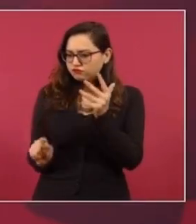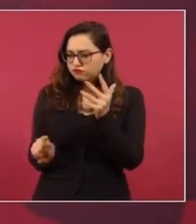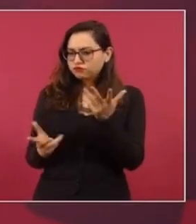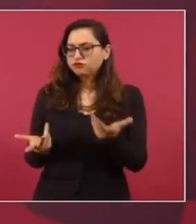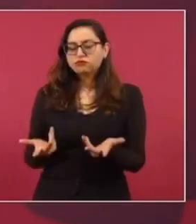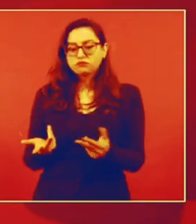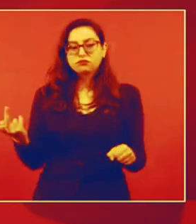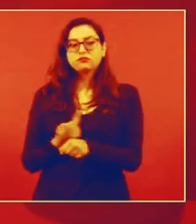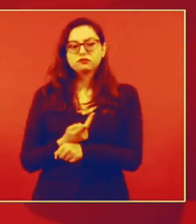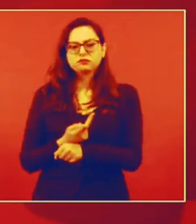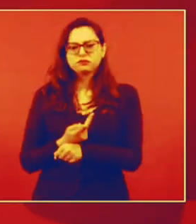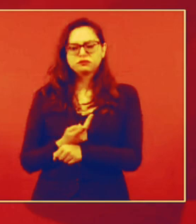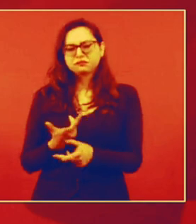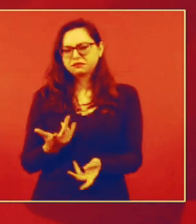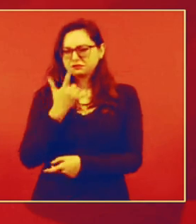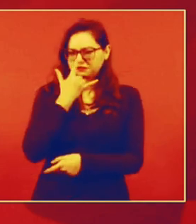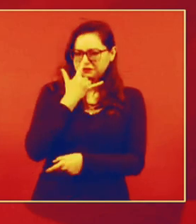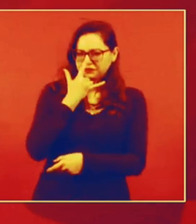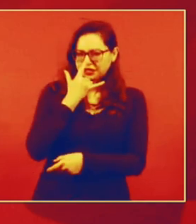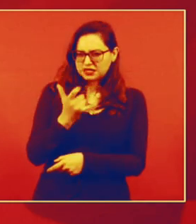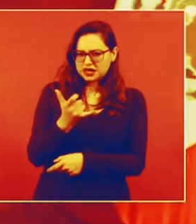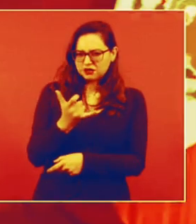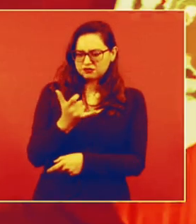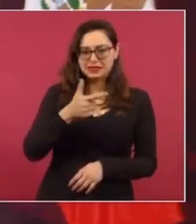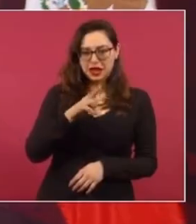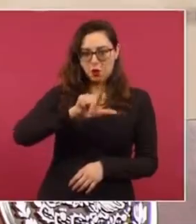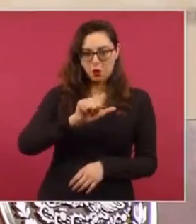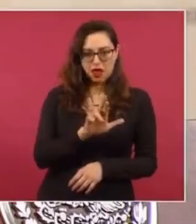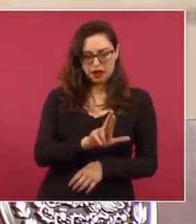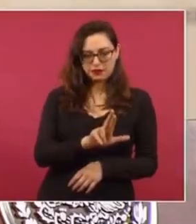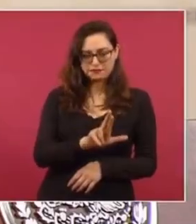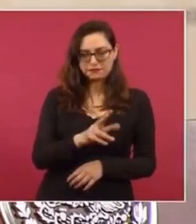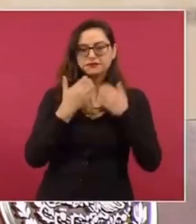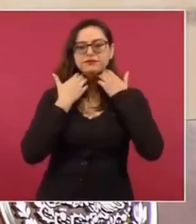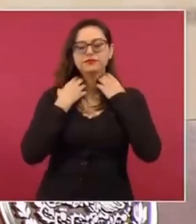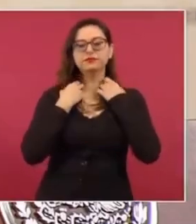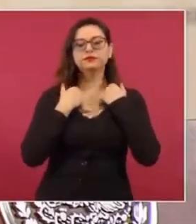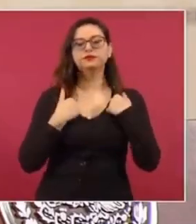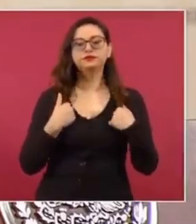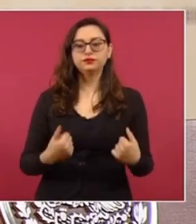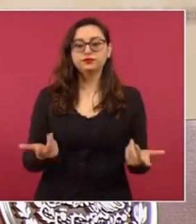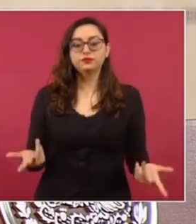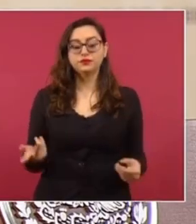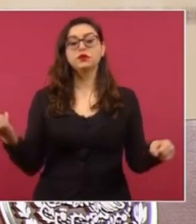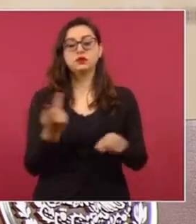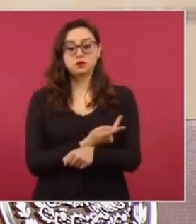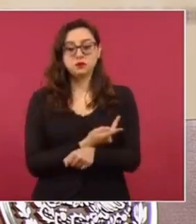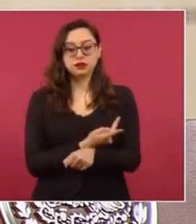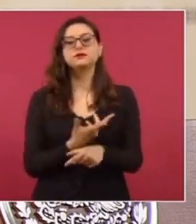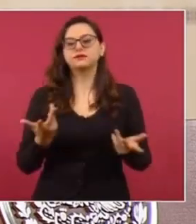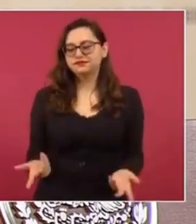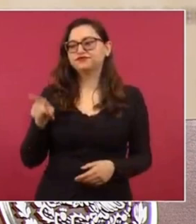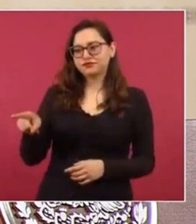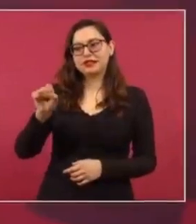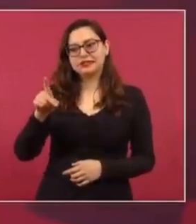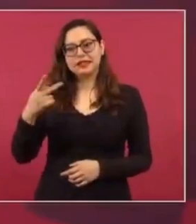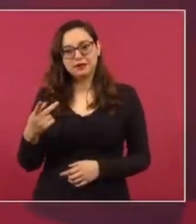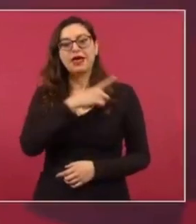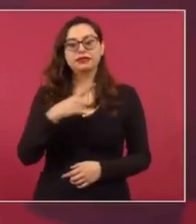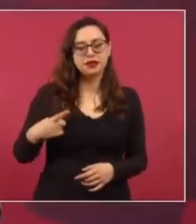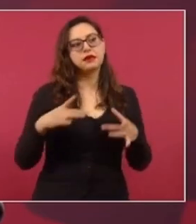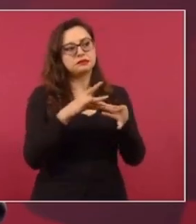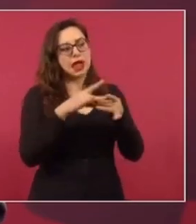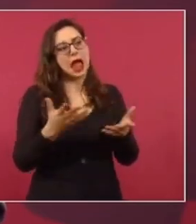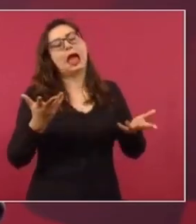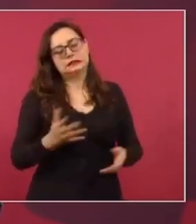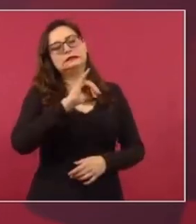la mayoría de los casos, irregularidades, no son actos de corrupción. Entonces, hay un procedimiento, las dependencias van